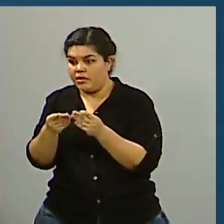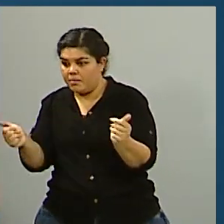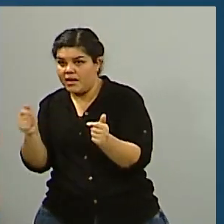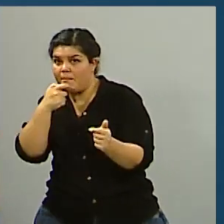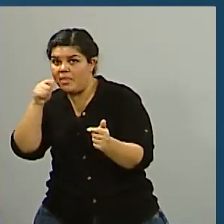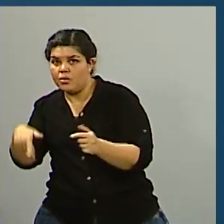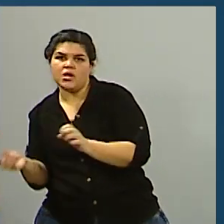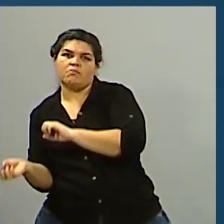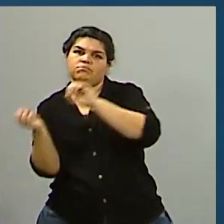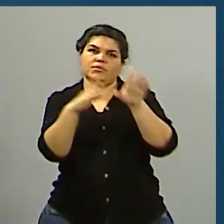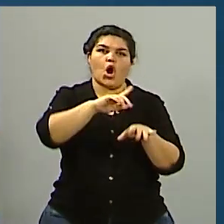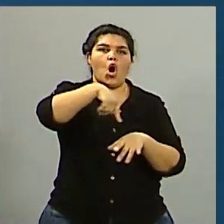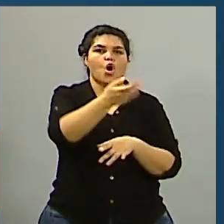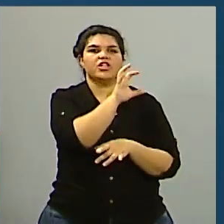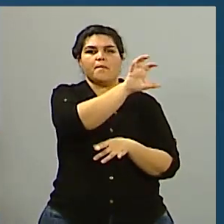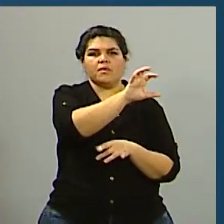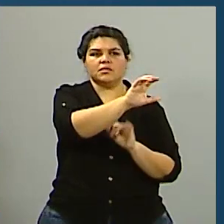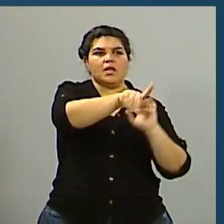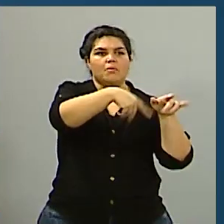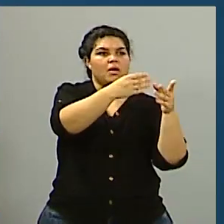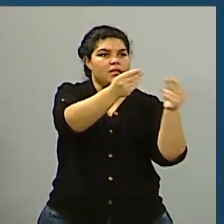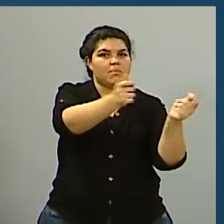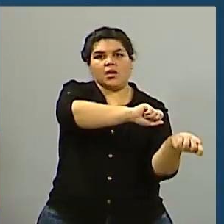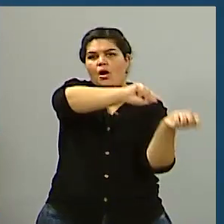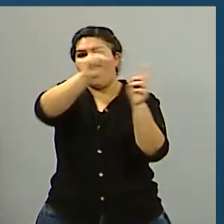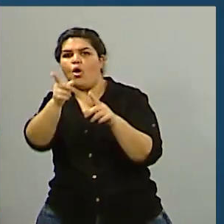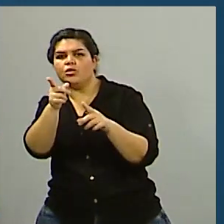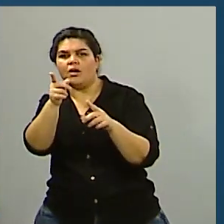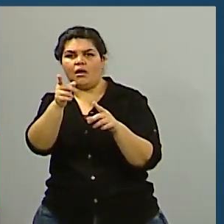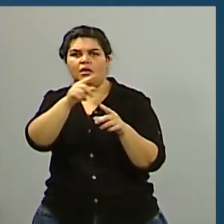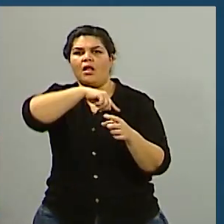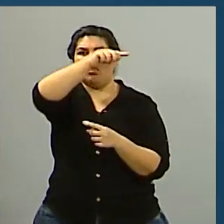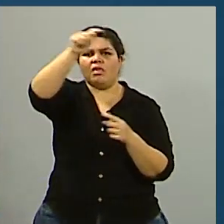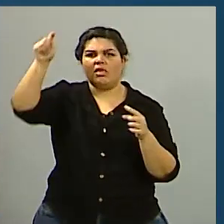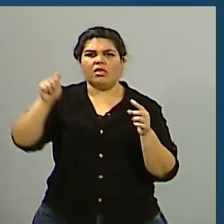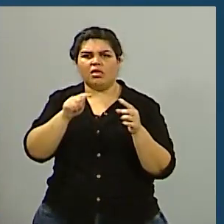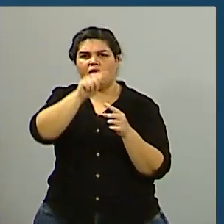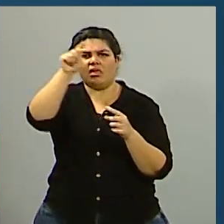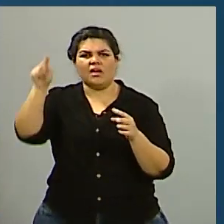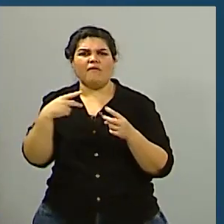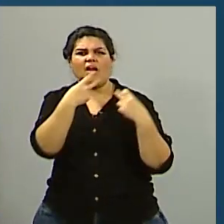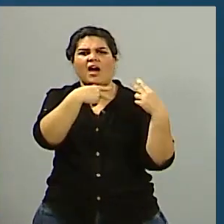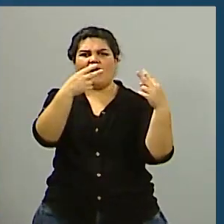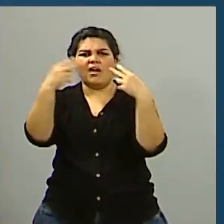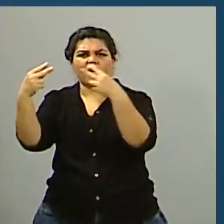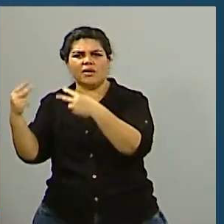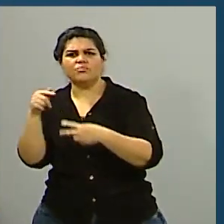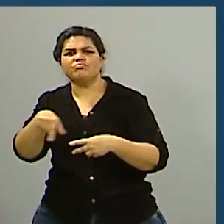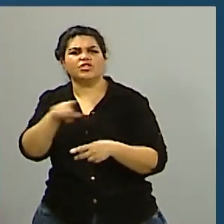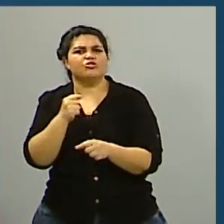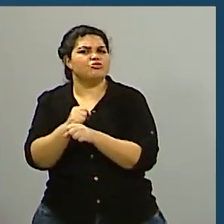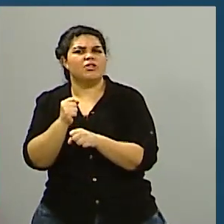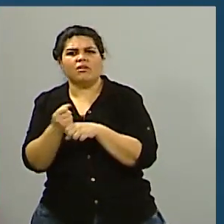tipo de programa social y de todas maneras van de una provincia a otra para trabajar. Sí.